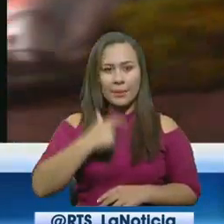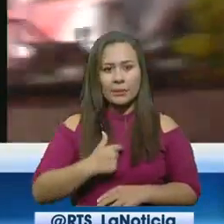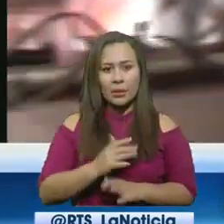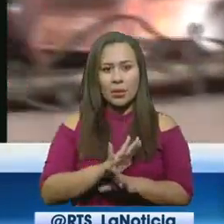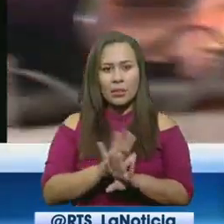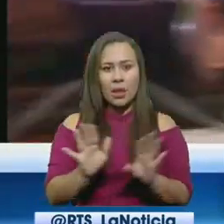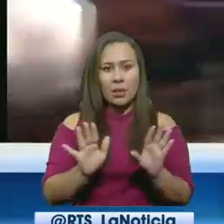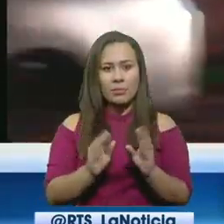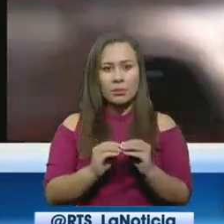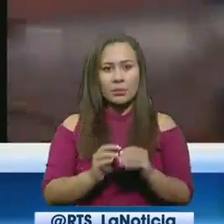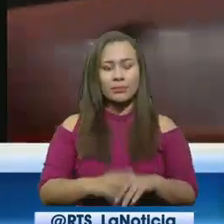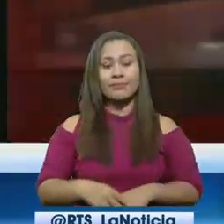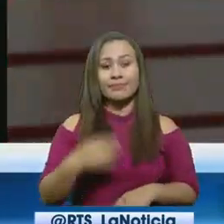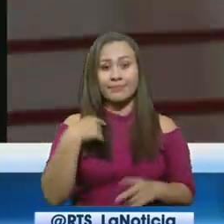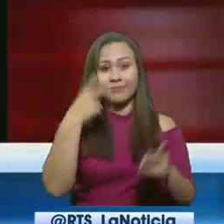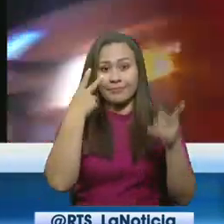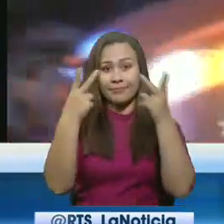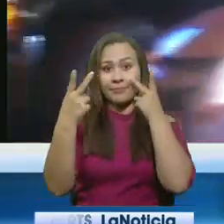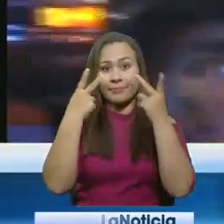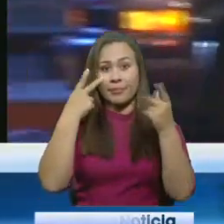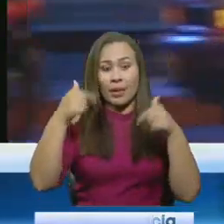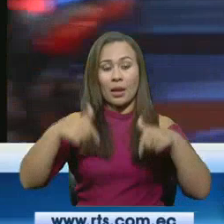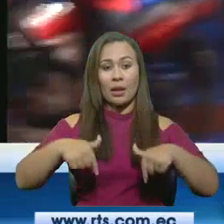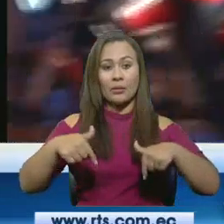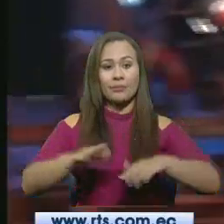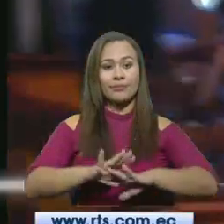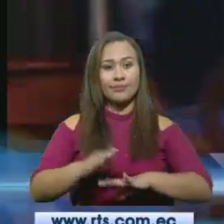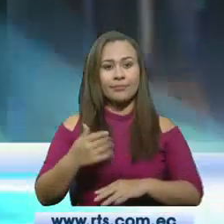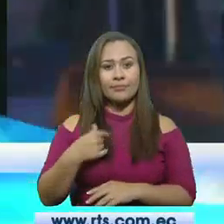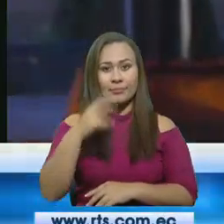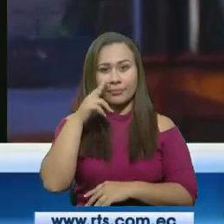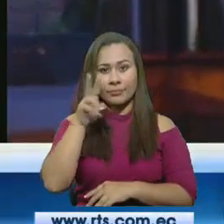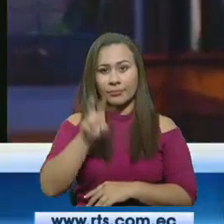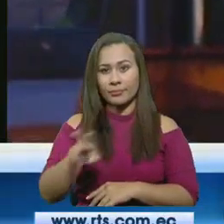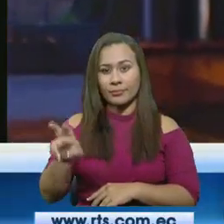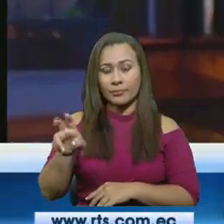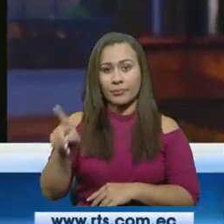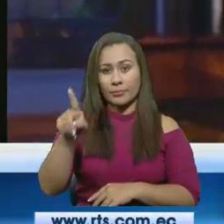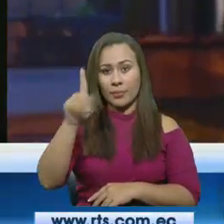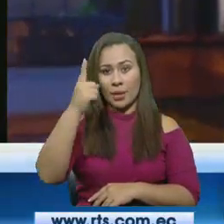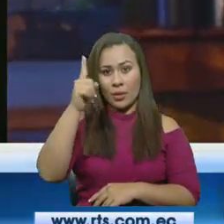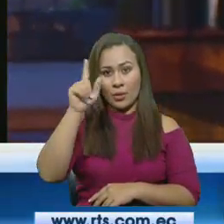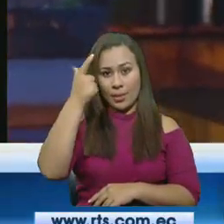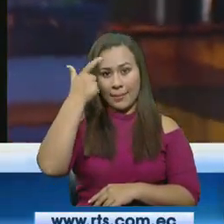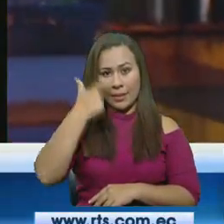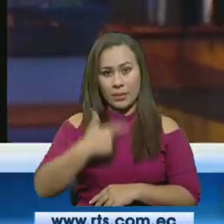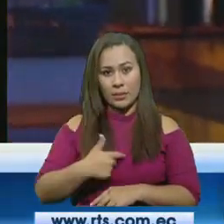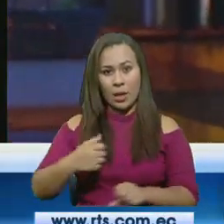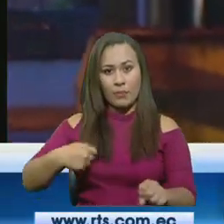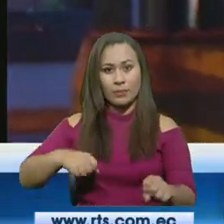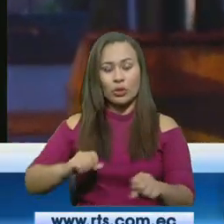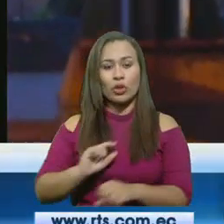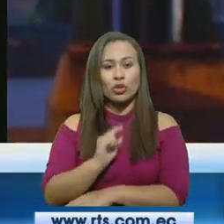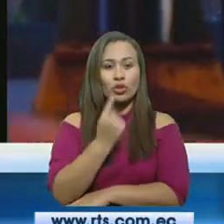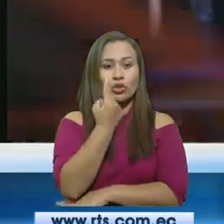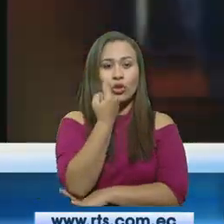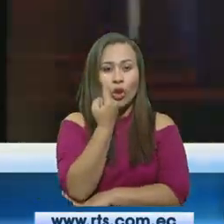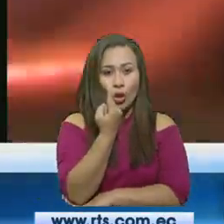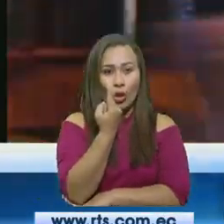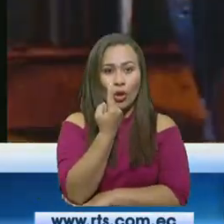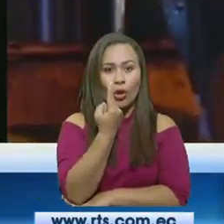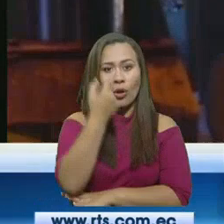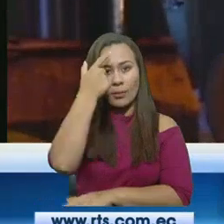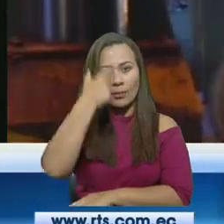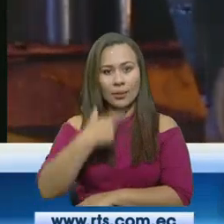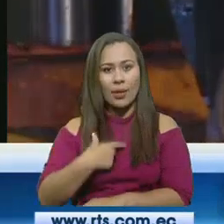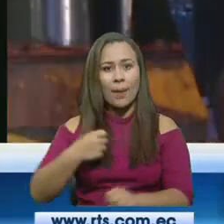podemos divisar dentro de los juegos que hemos estado aquí. Y lógicamente, por ejemplo, vemos ahí un caballero, el cual está solo él en su moto.